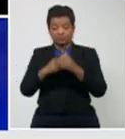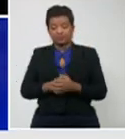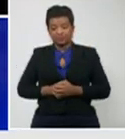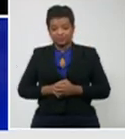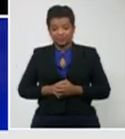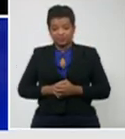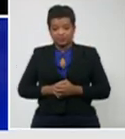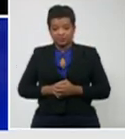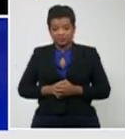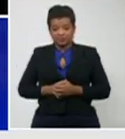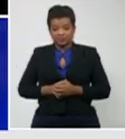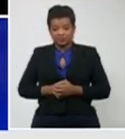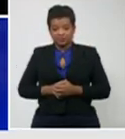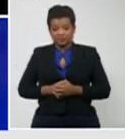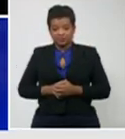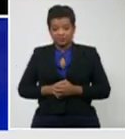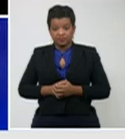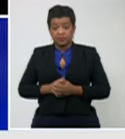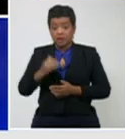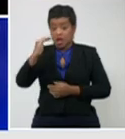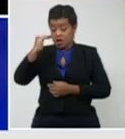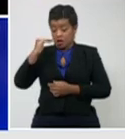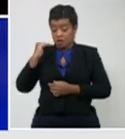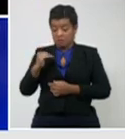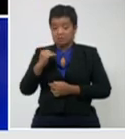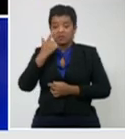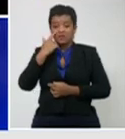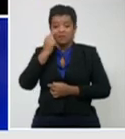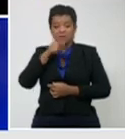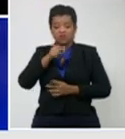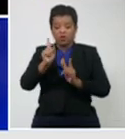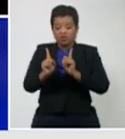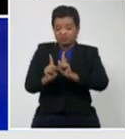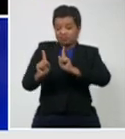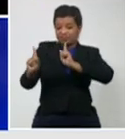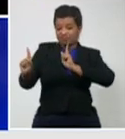ya mantiene un distanciamiento, pues baja a un